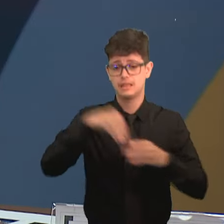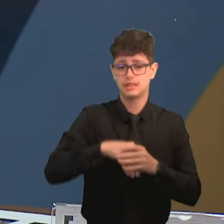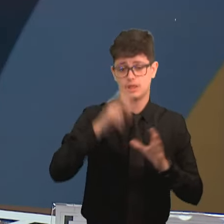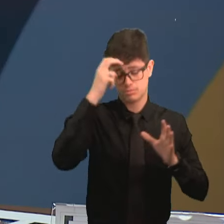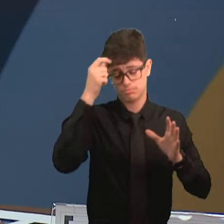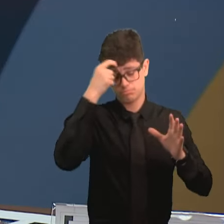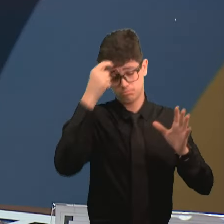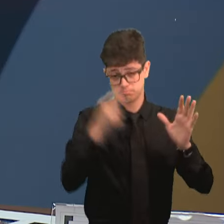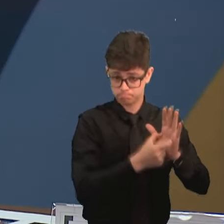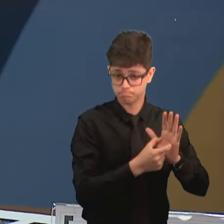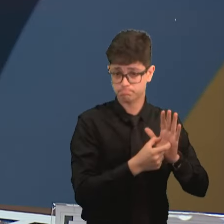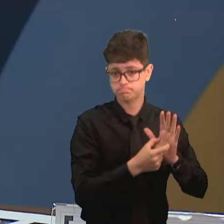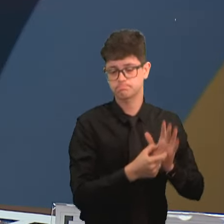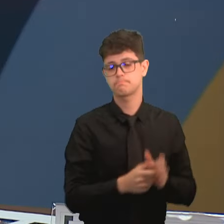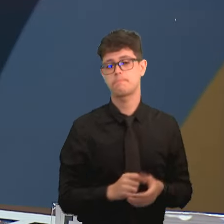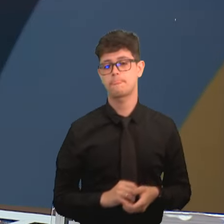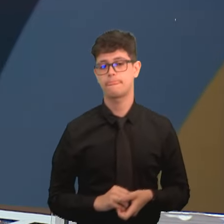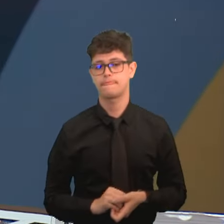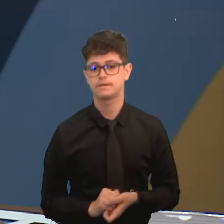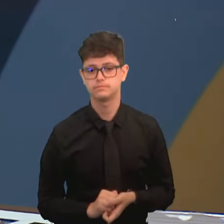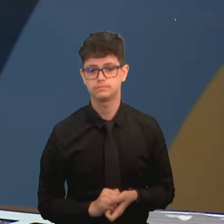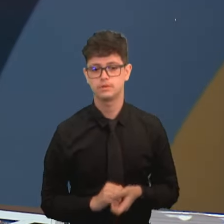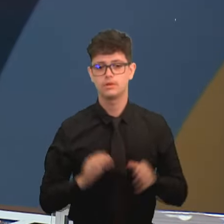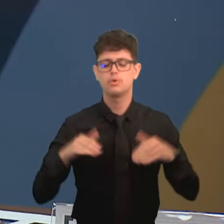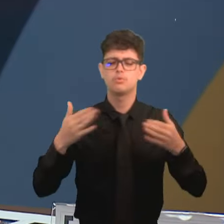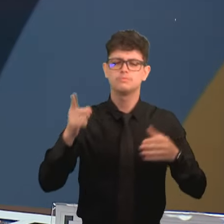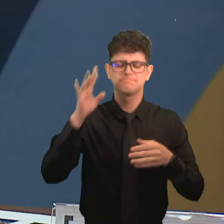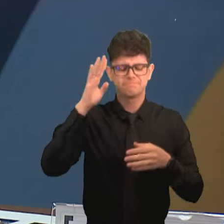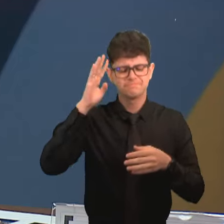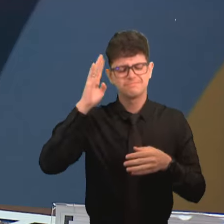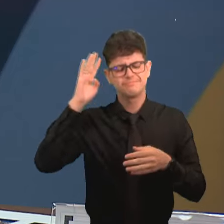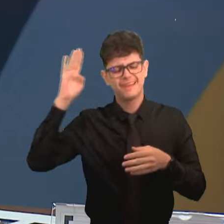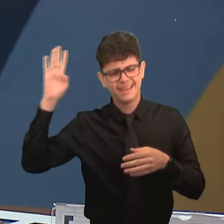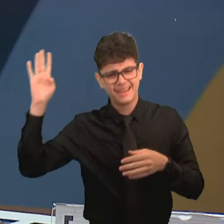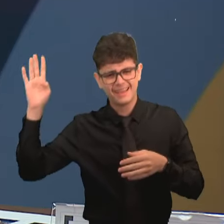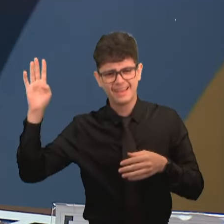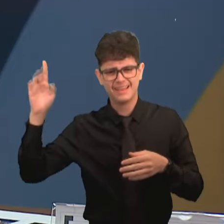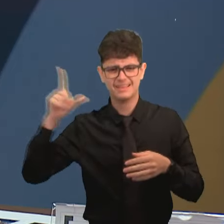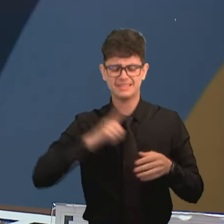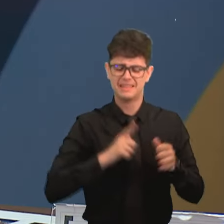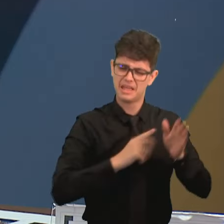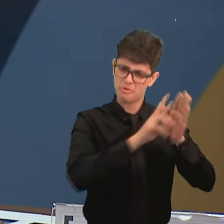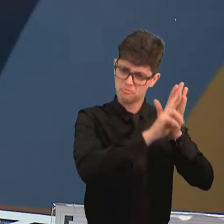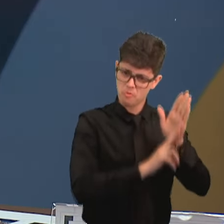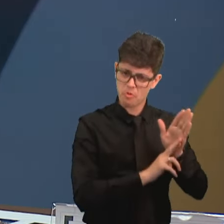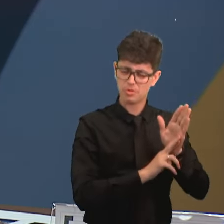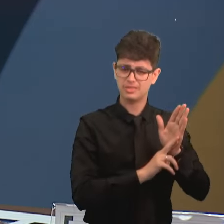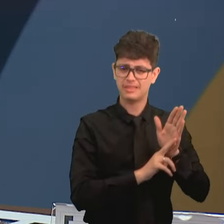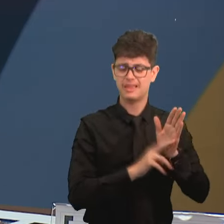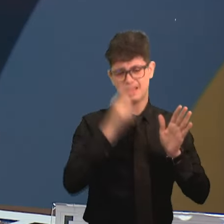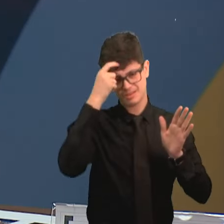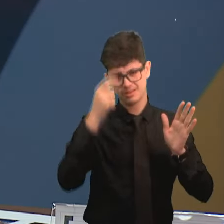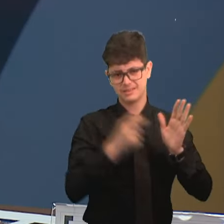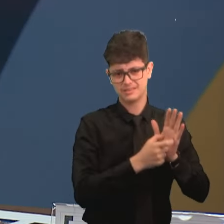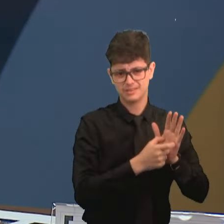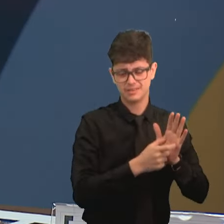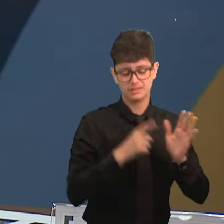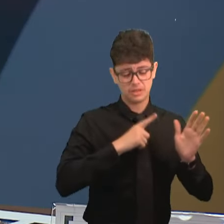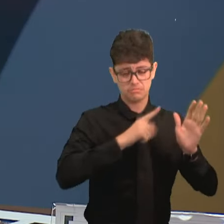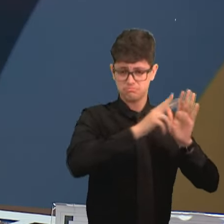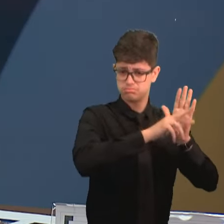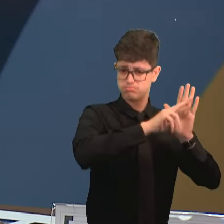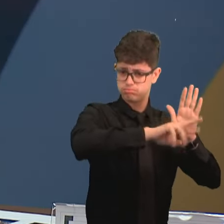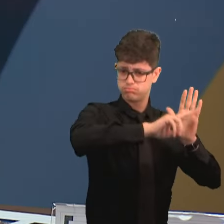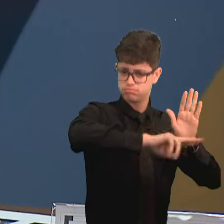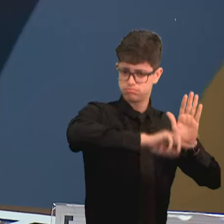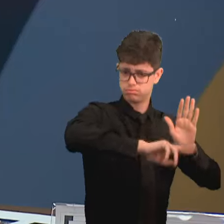artificial. Cuando usted piensa en el desarrollo de un modelo de inteligencia artificial y los sesgos que pueden existir